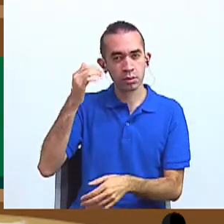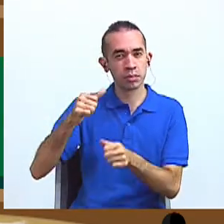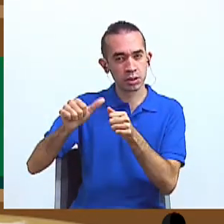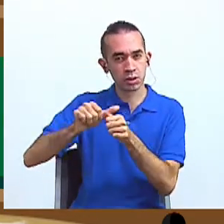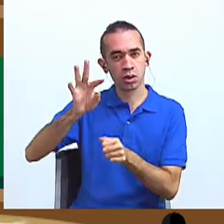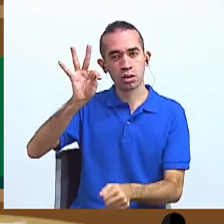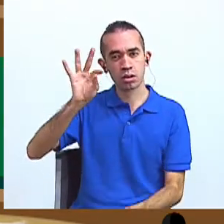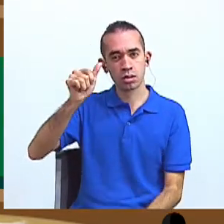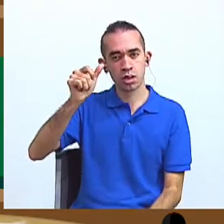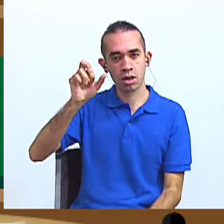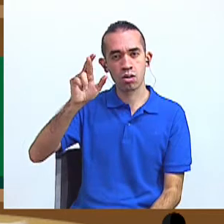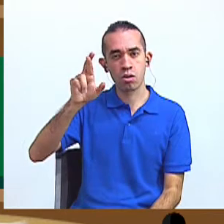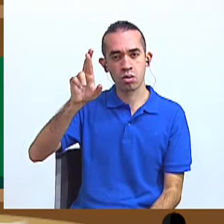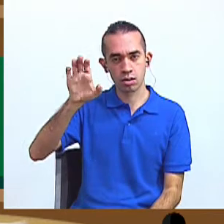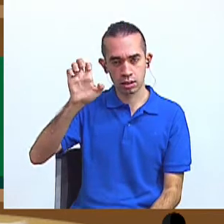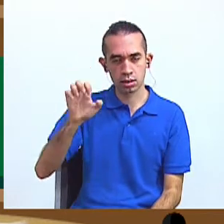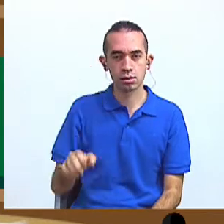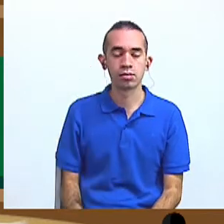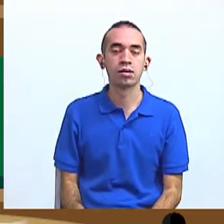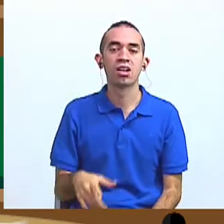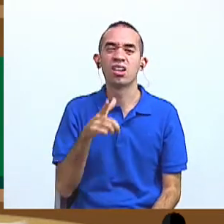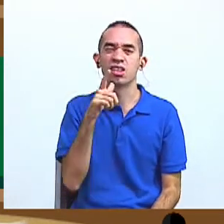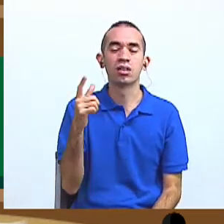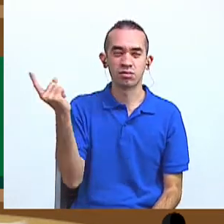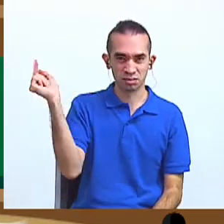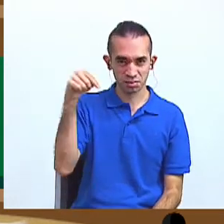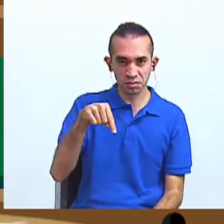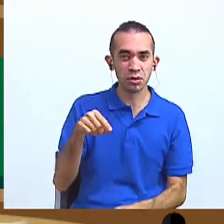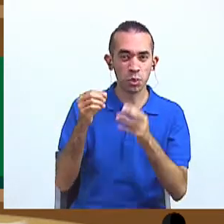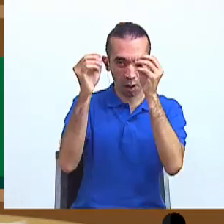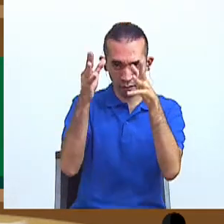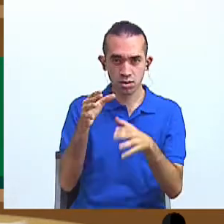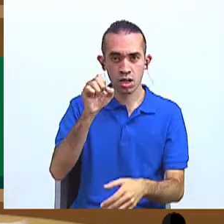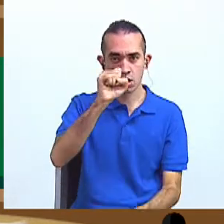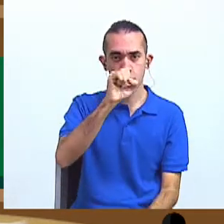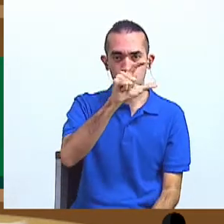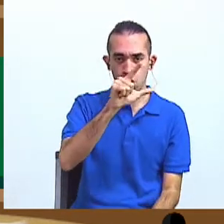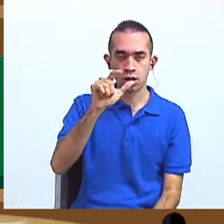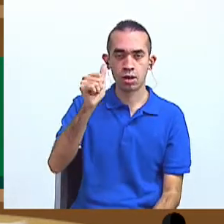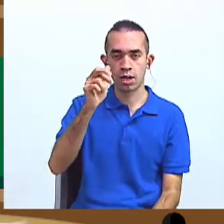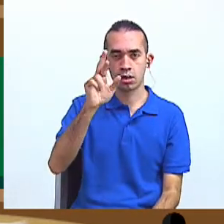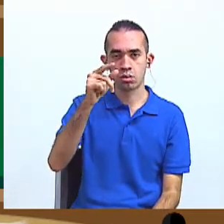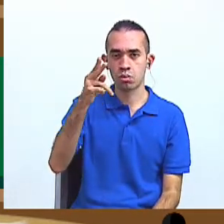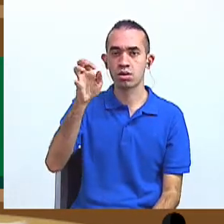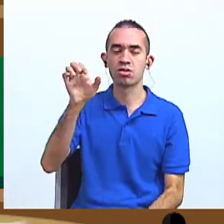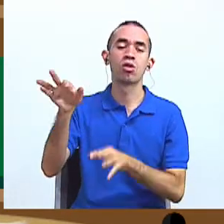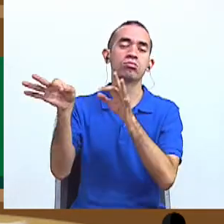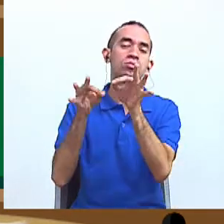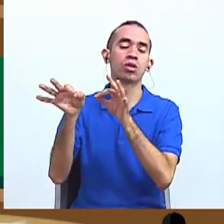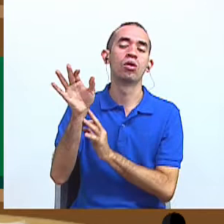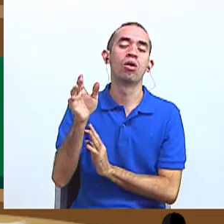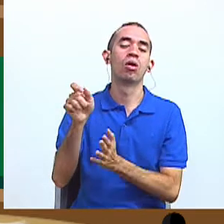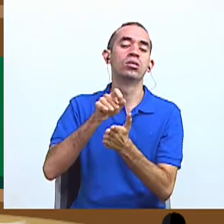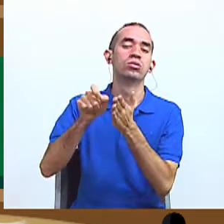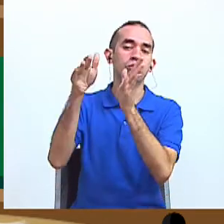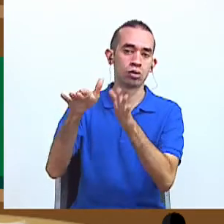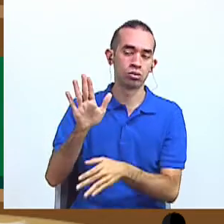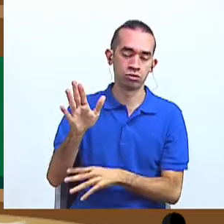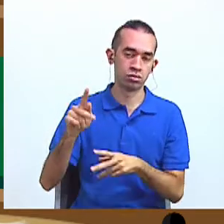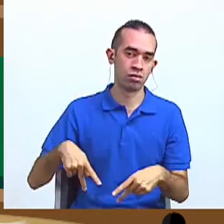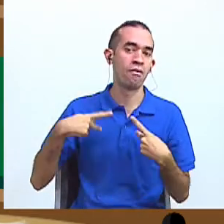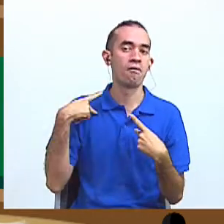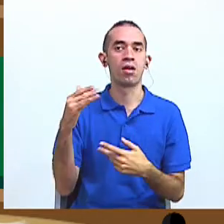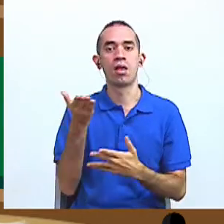la participación, la compañía de Sol Argüello, quien nos comentó sobre la vida de Tagore y también sus aportes tanto en la